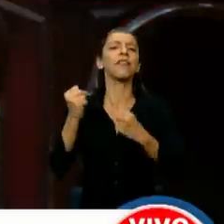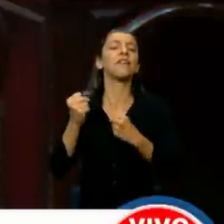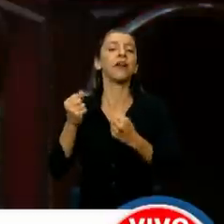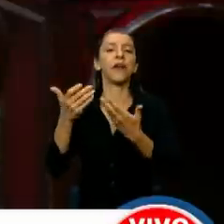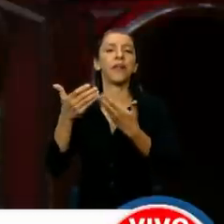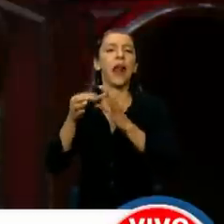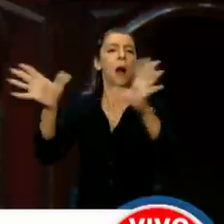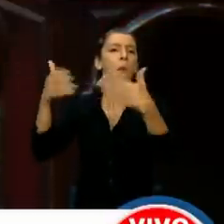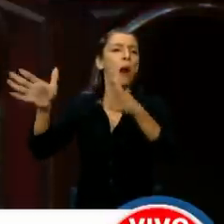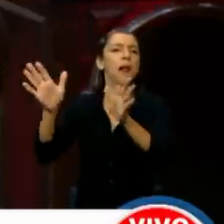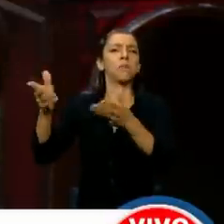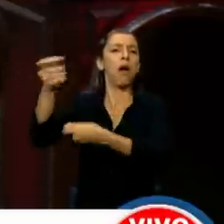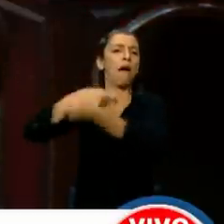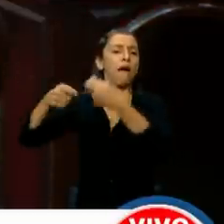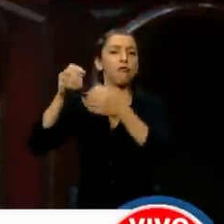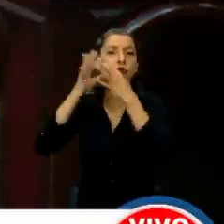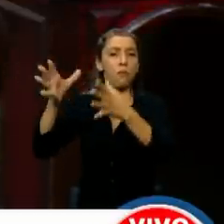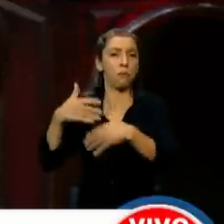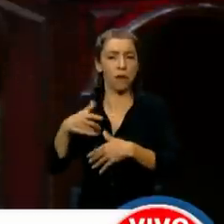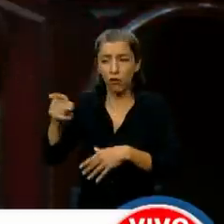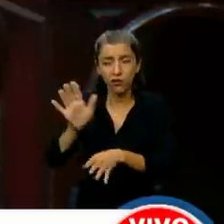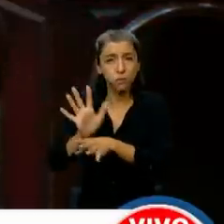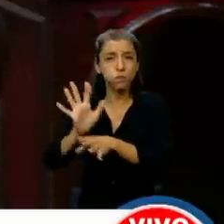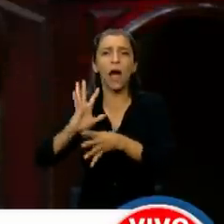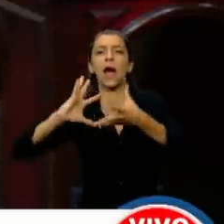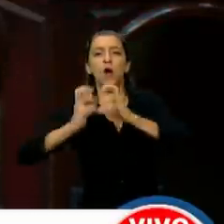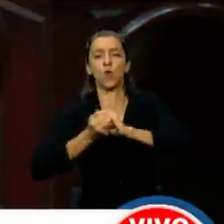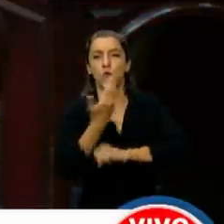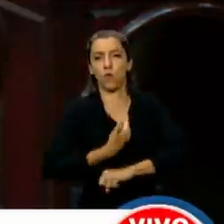y los nostálgicos del terrorismo de estado'